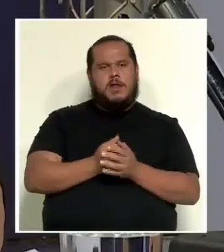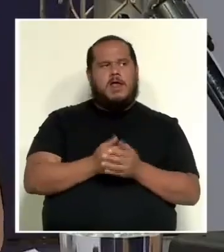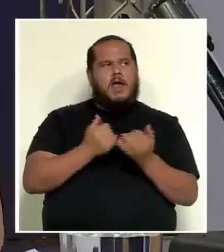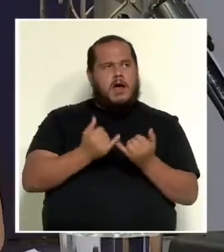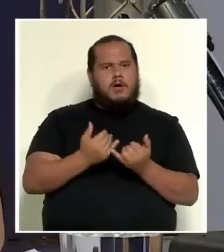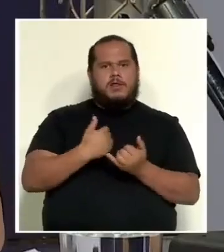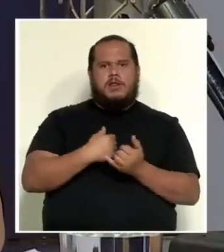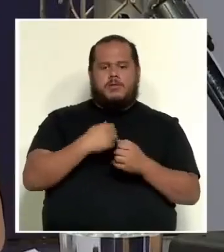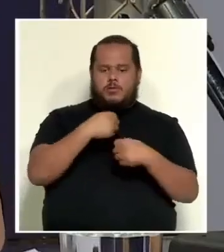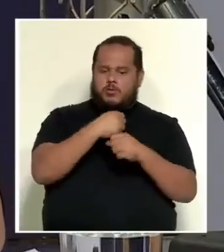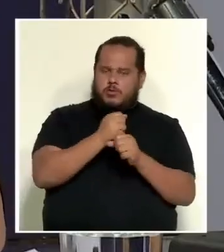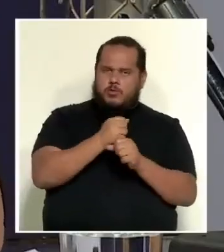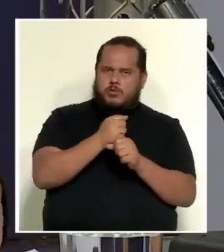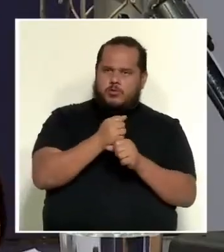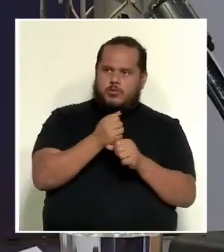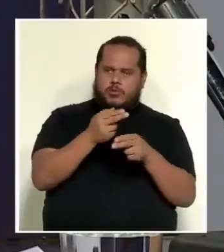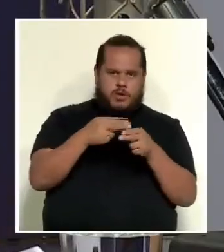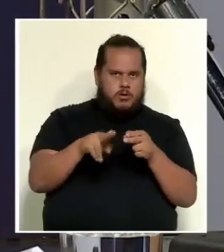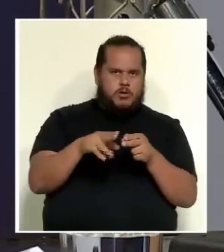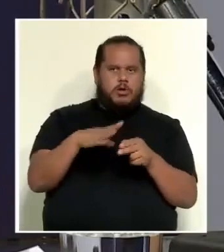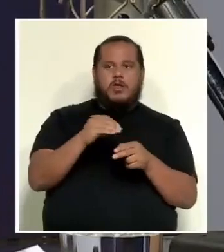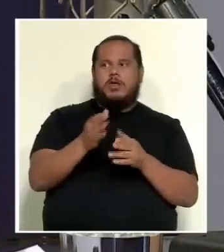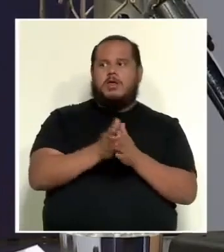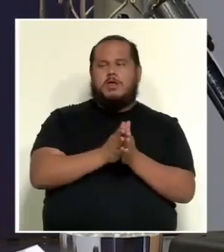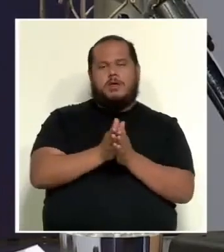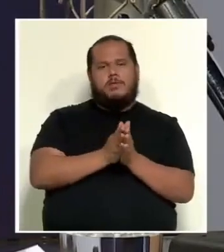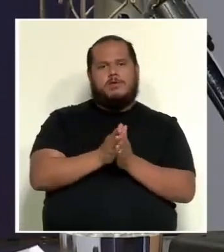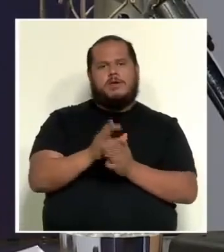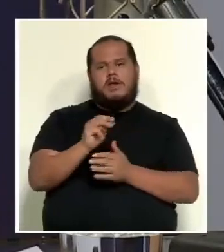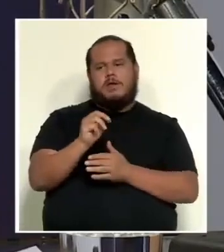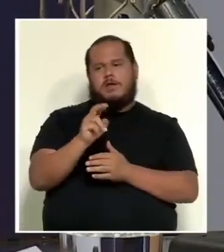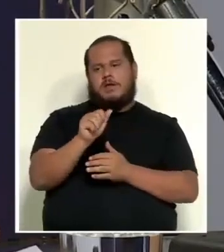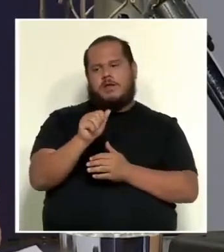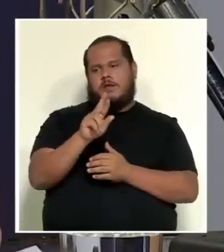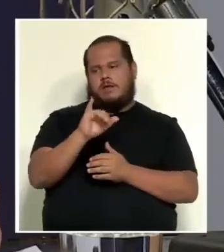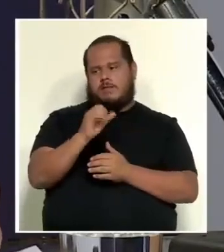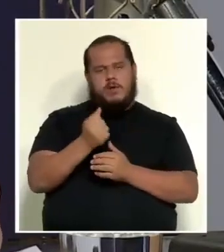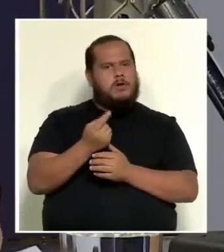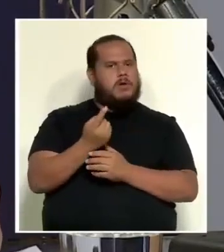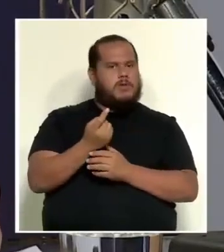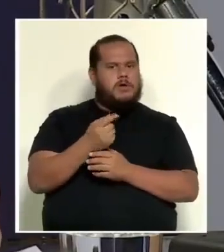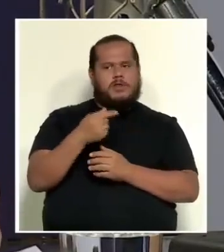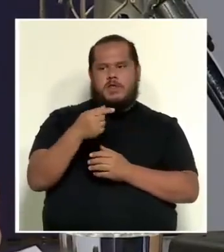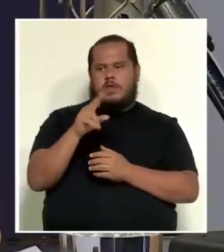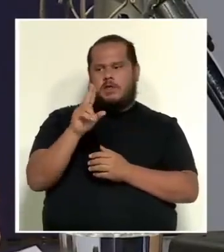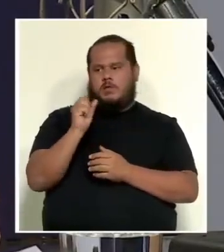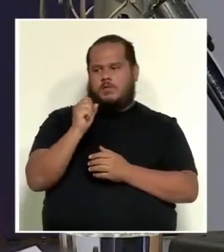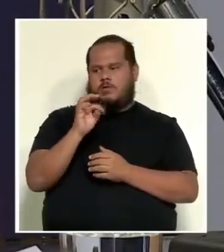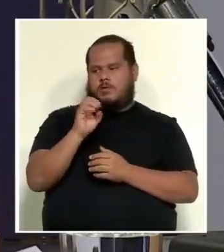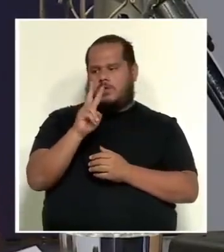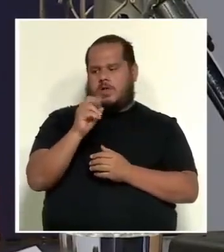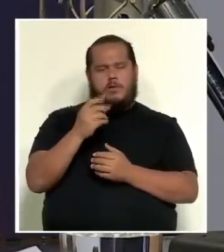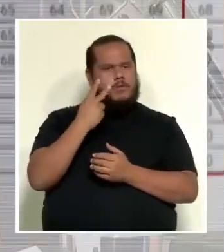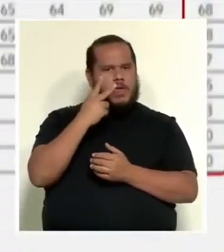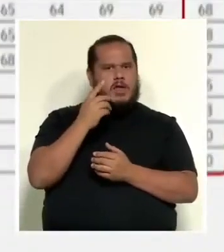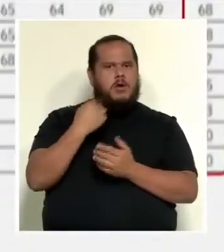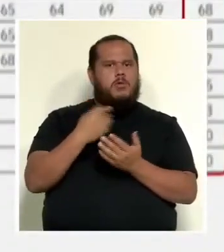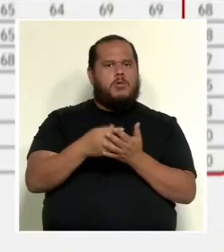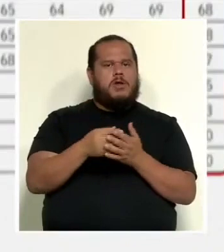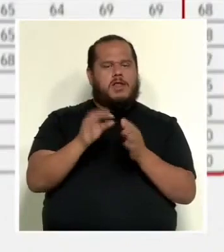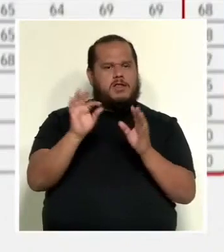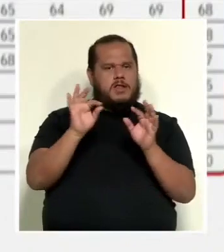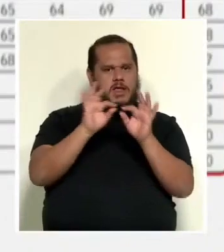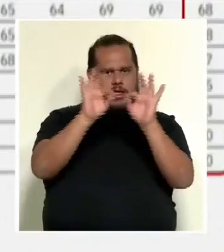Ahora tenemos un Zoom corto y aprovechar a Mario en ausencia de Gustavo para ver unos cuadros, Carlos, si nos